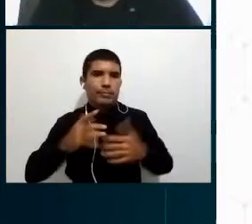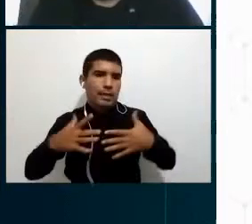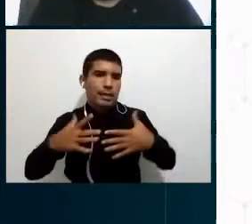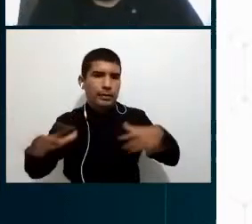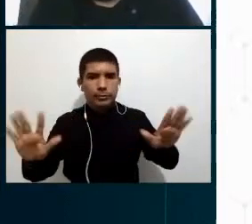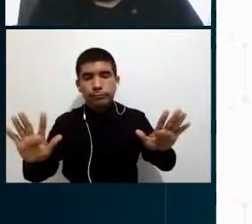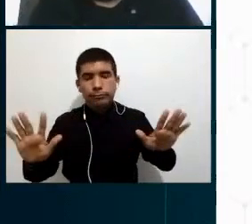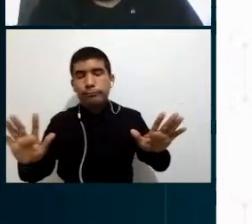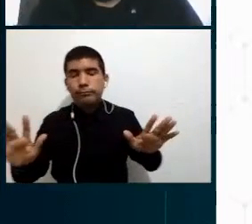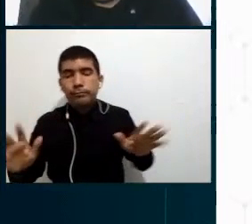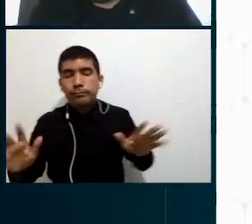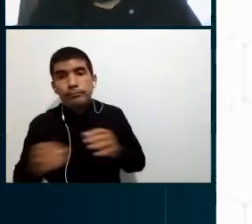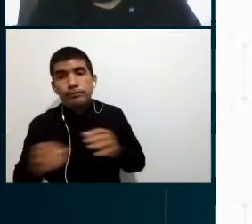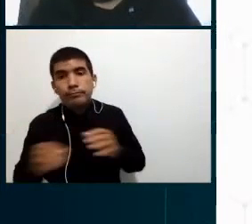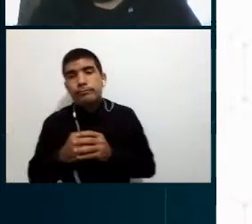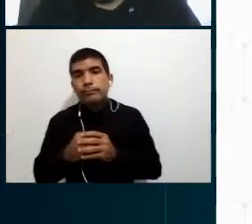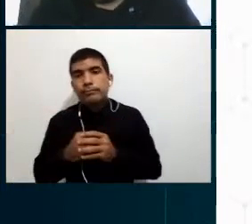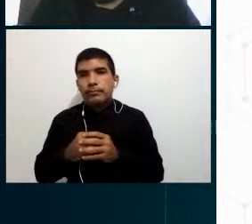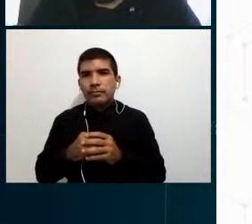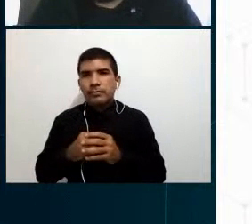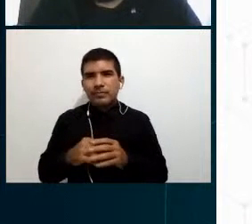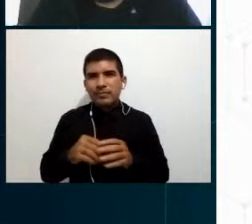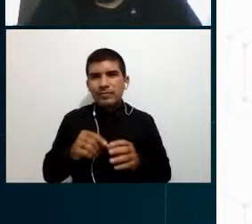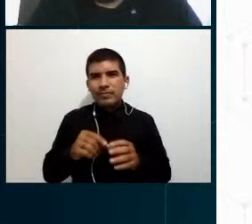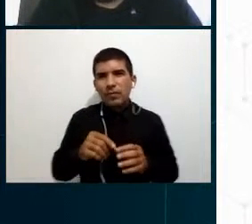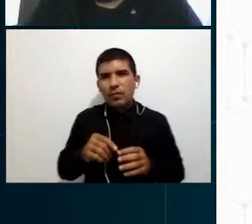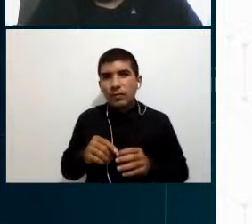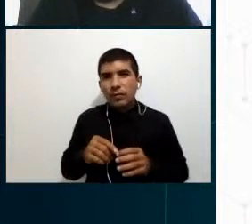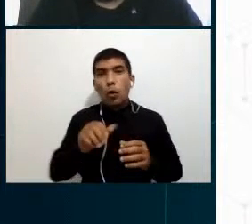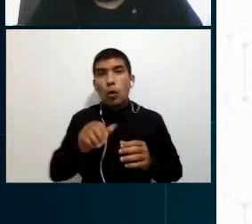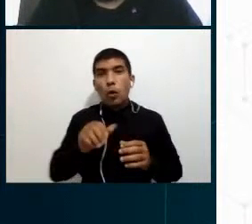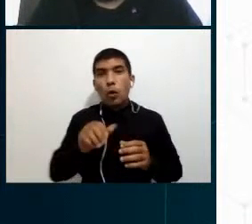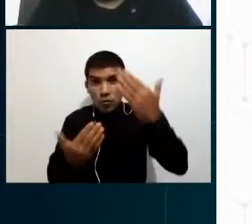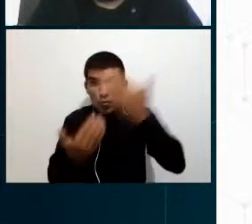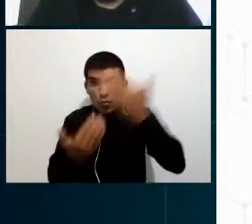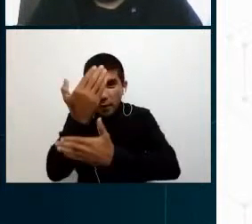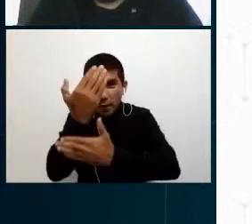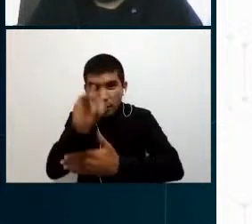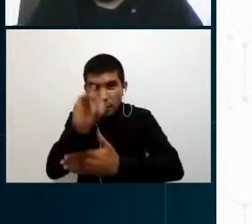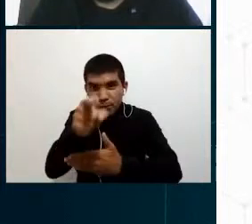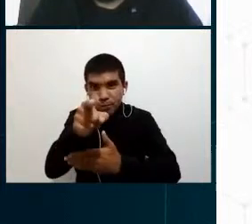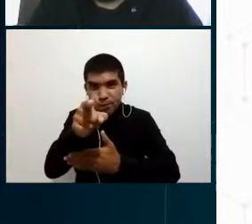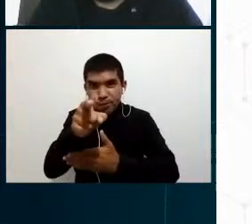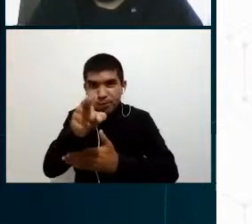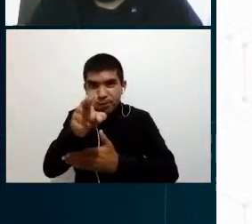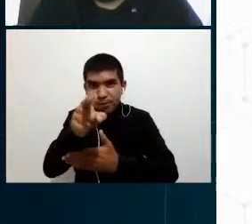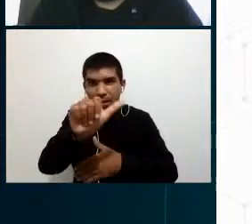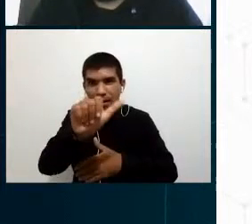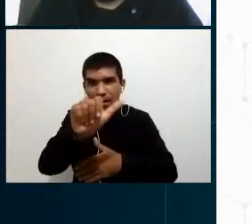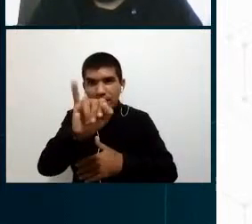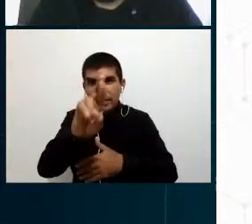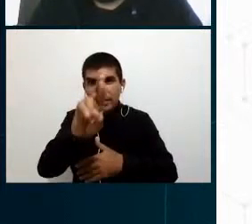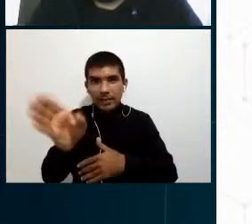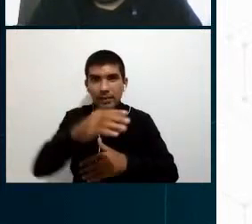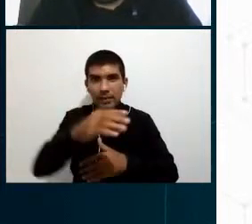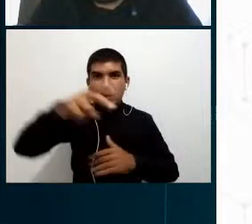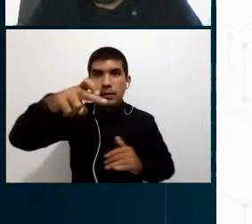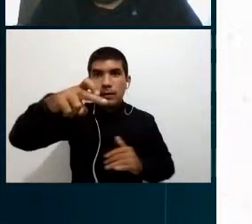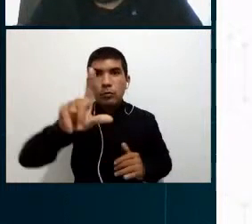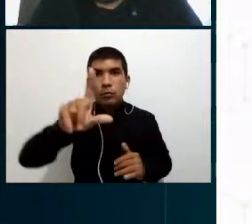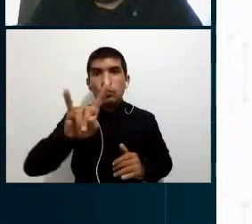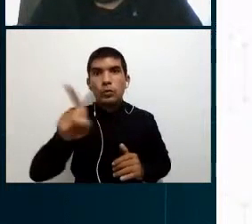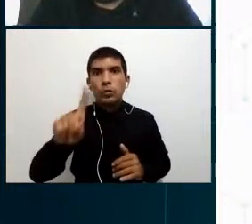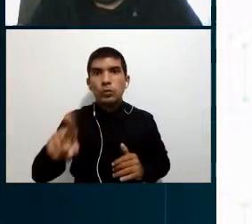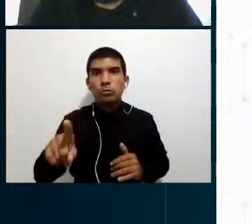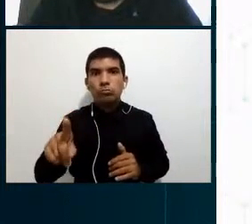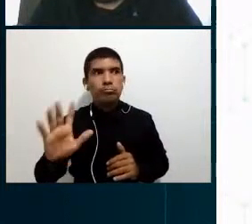un ciclo completo o un cierre completo. Entonces, pues todavía no sabemos ni tenemos la claridad